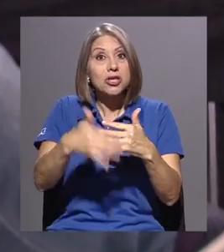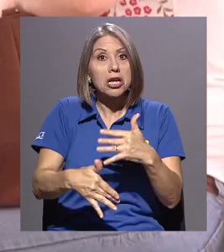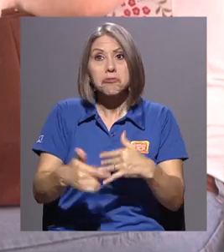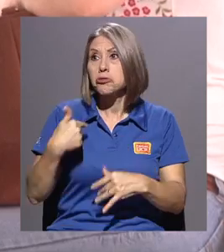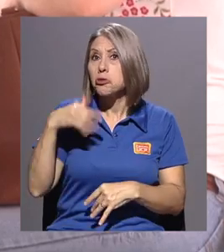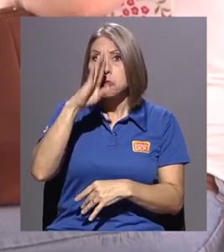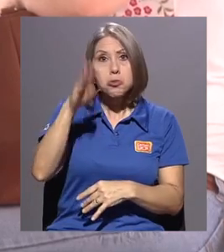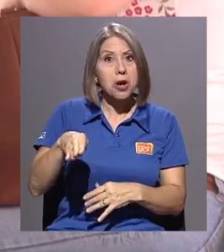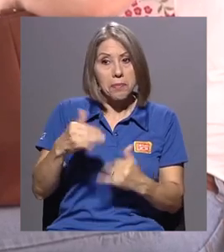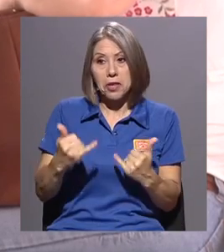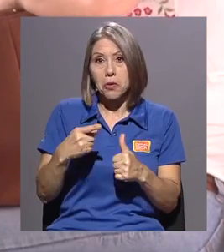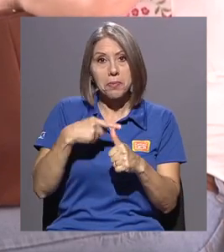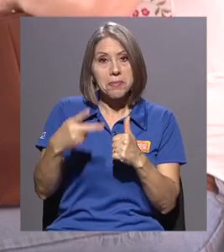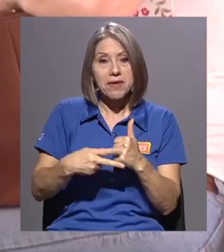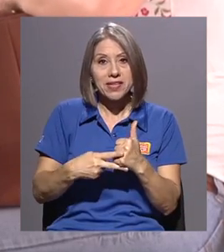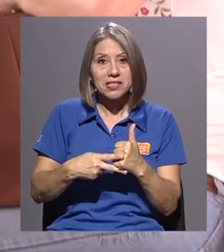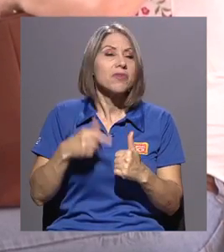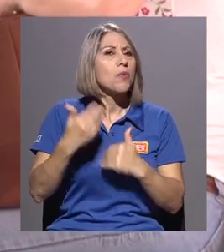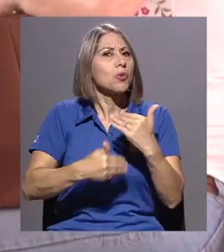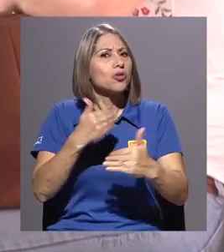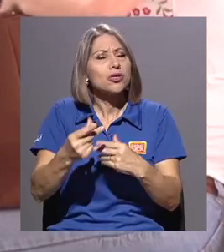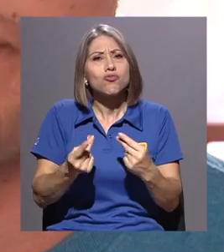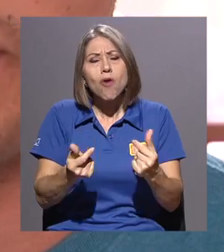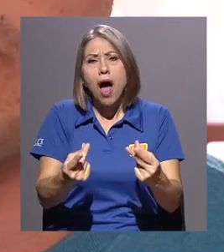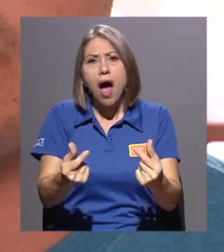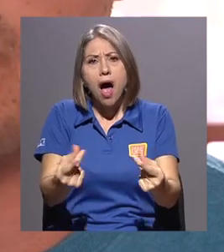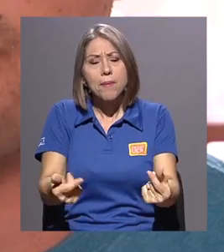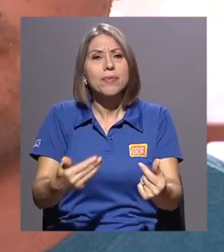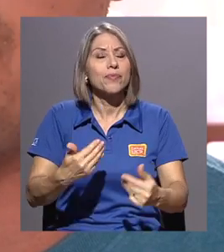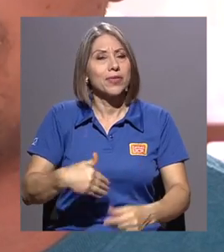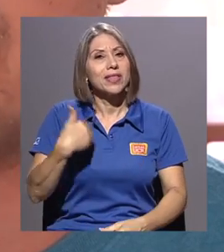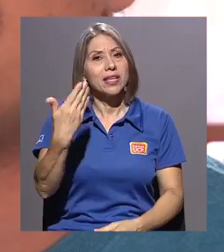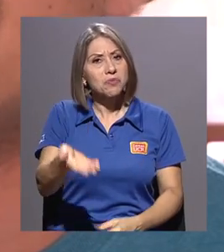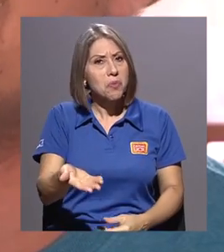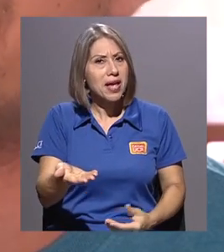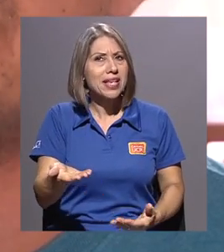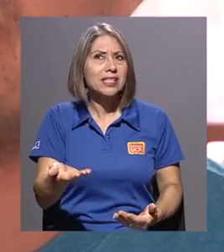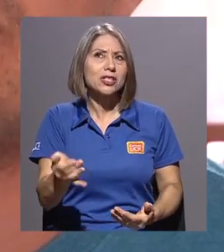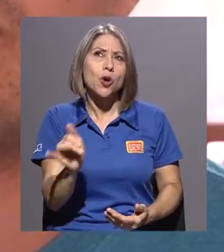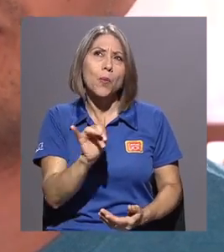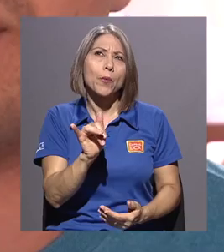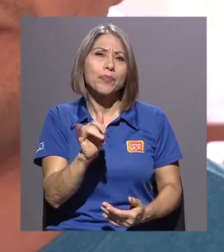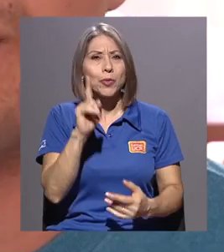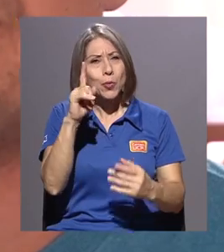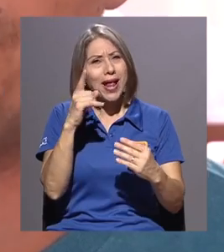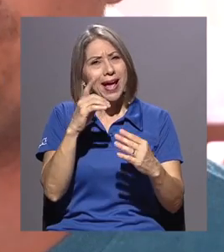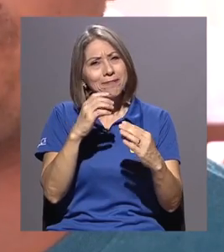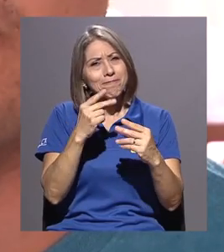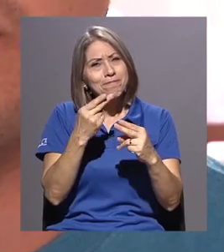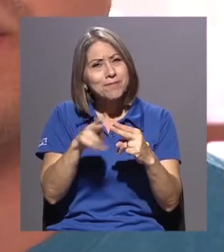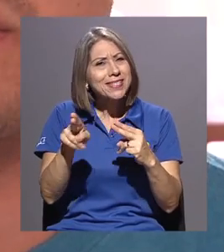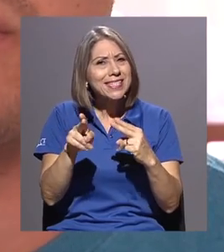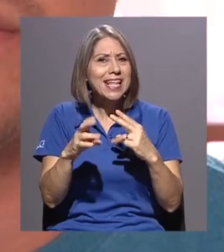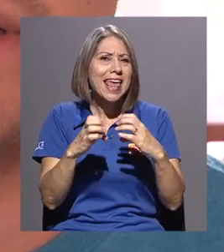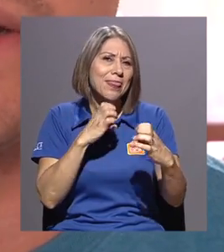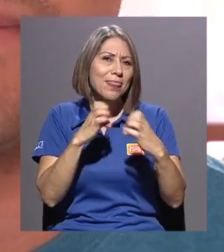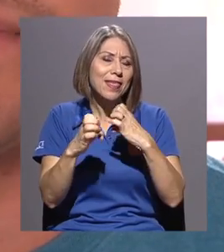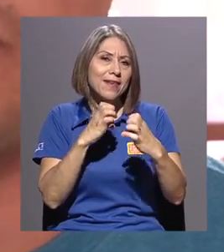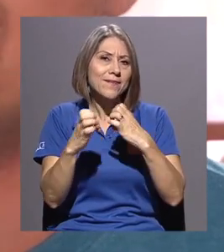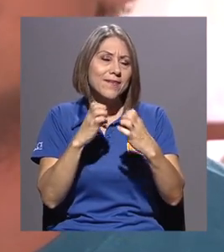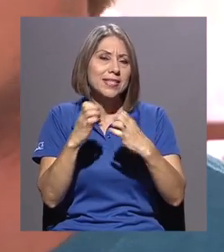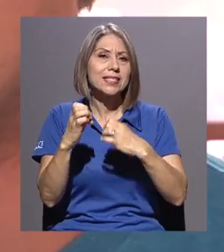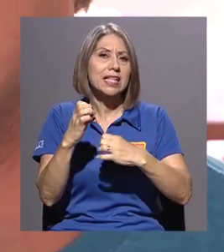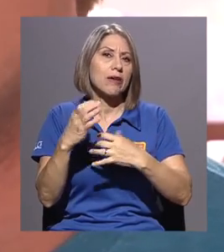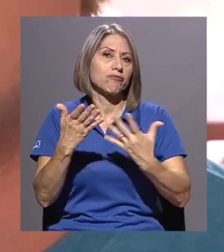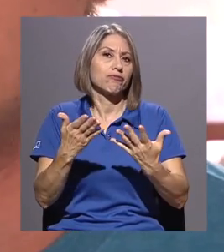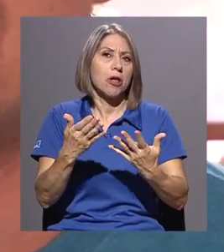rápido en realidad. Luego de eso nos hicieron una pequeña, no sé si llamarla entrevista, tal vez, sobre